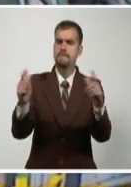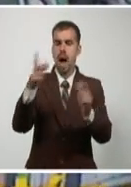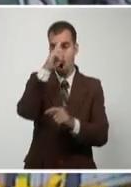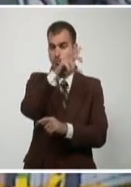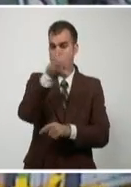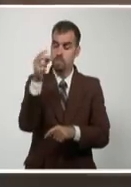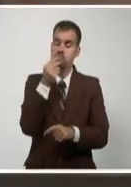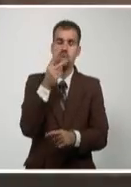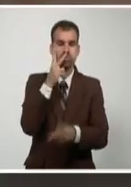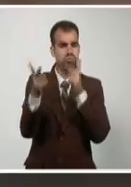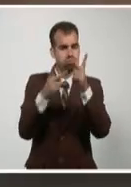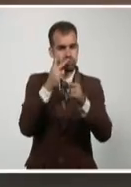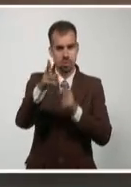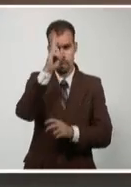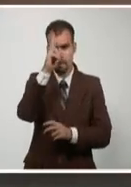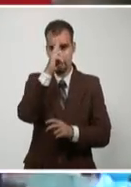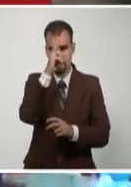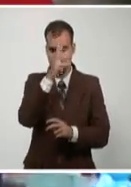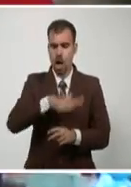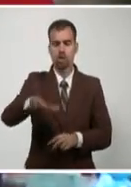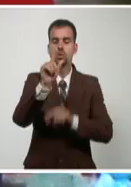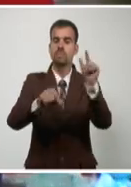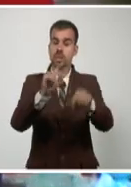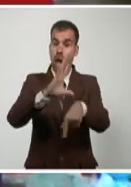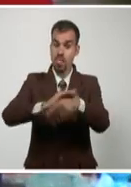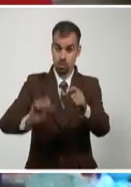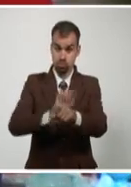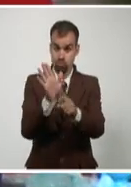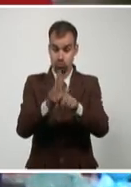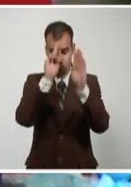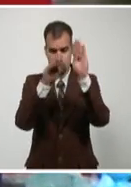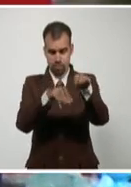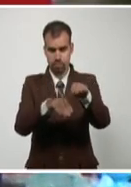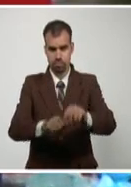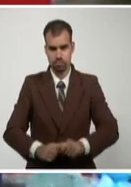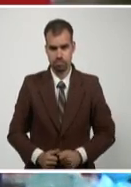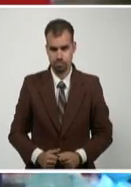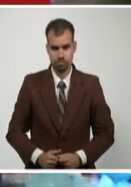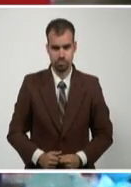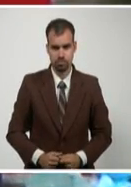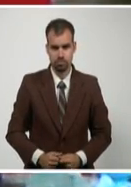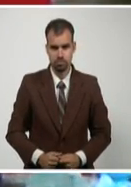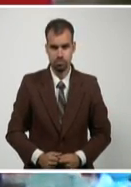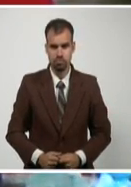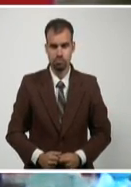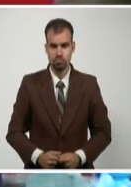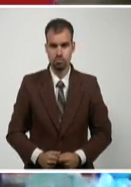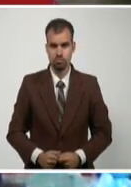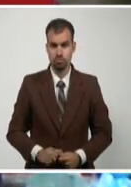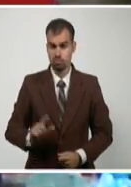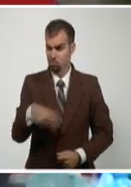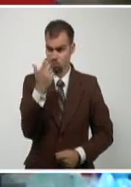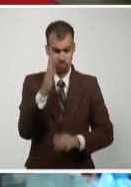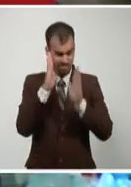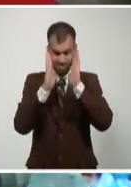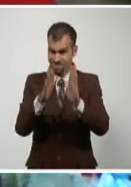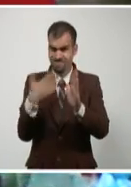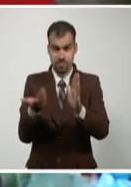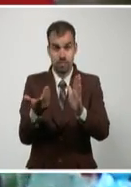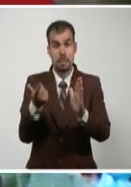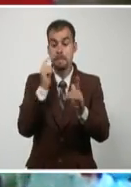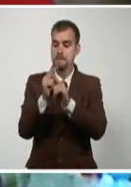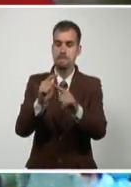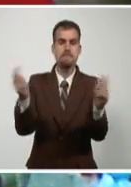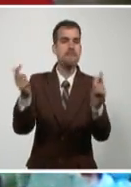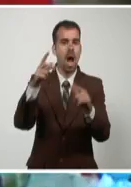asistencia médica a todos los confirmados. Por la tendencia que tenemos en la provincia, estamos concentrados en incrementar la capacidad hospitalaria. De